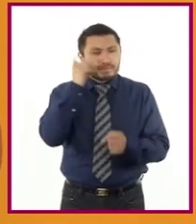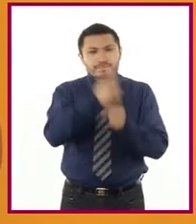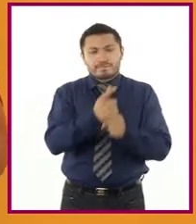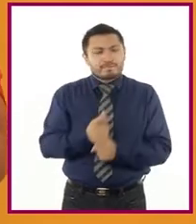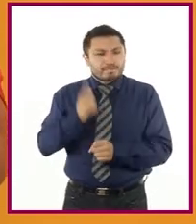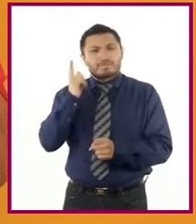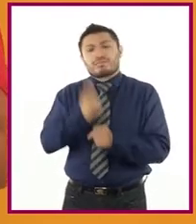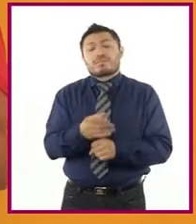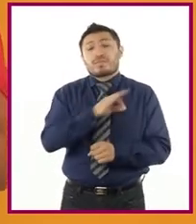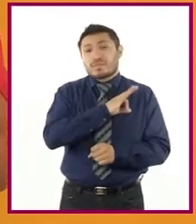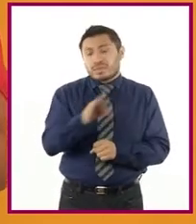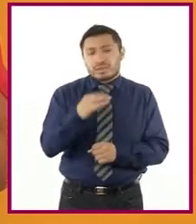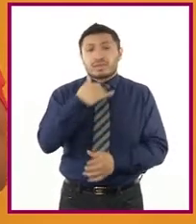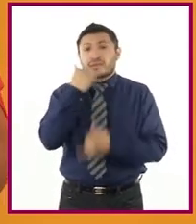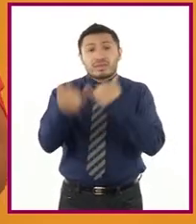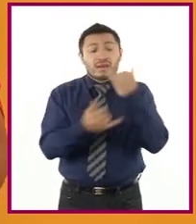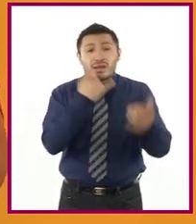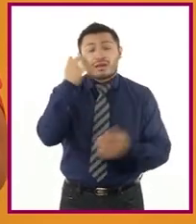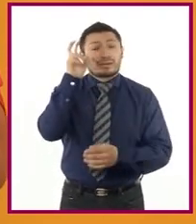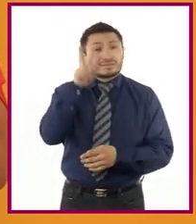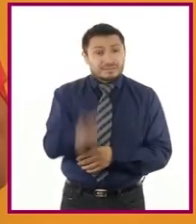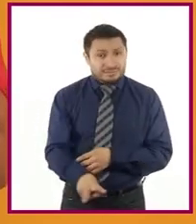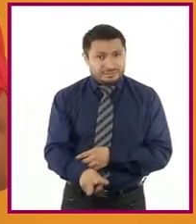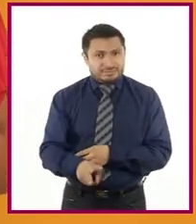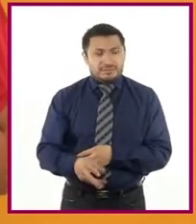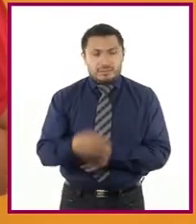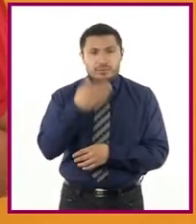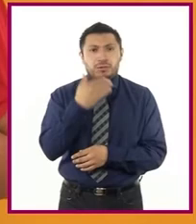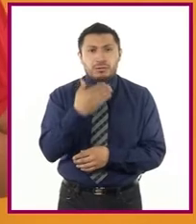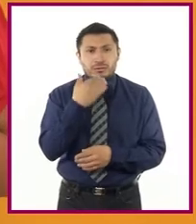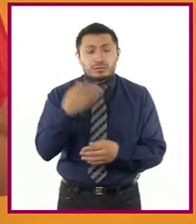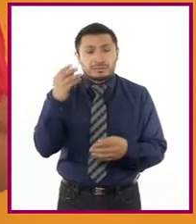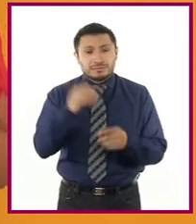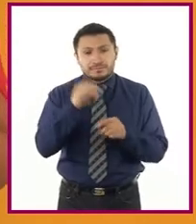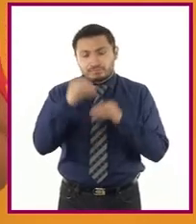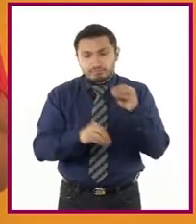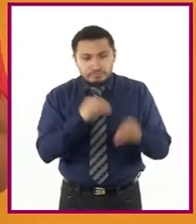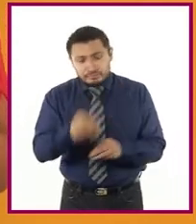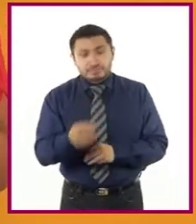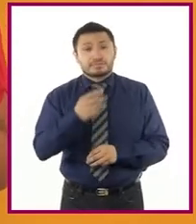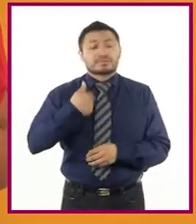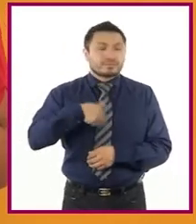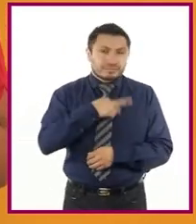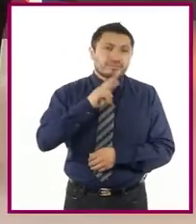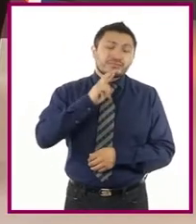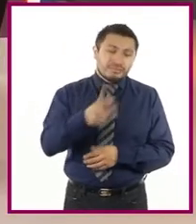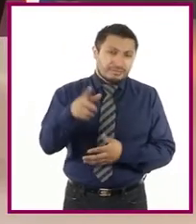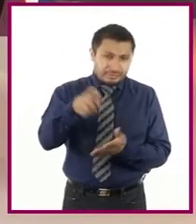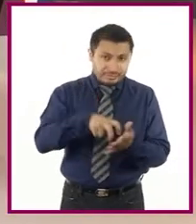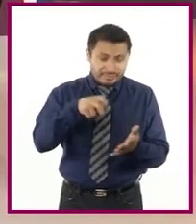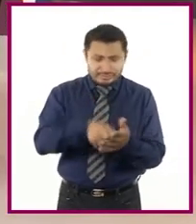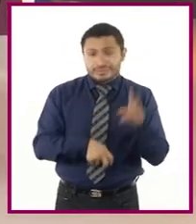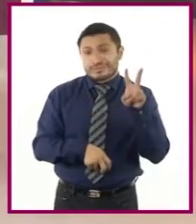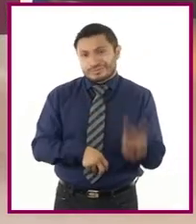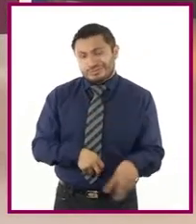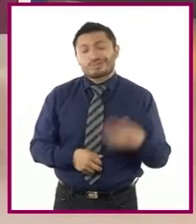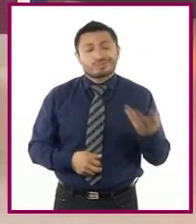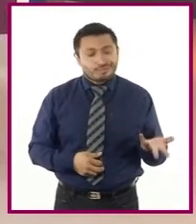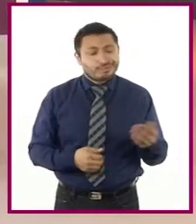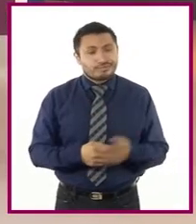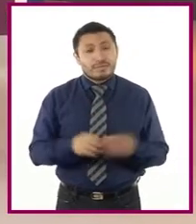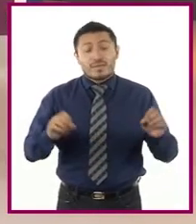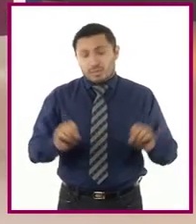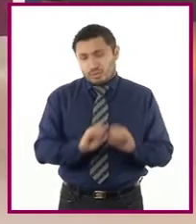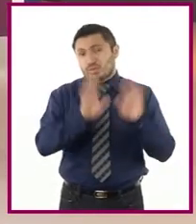los posibles errores y aciertos del proceso. Y con eso podremos mejorarlo, ¿verdad?